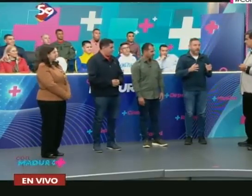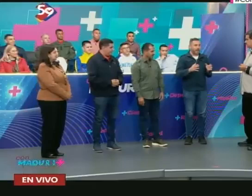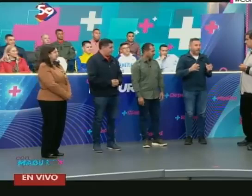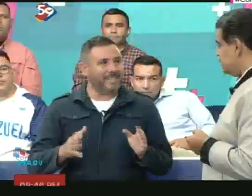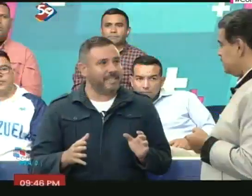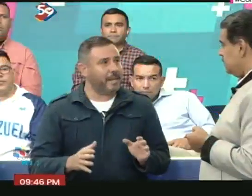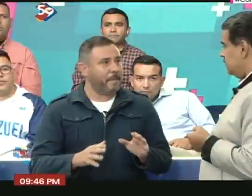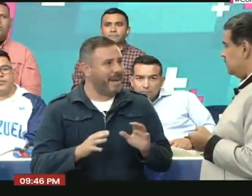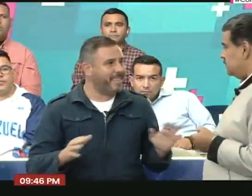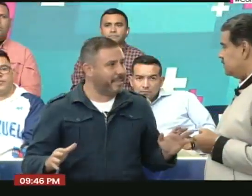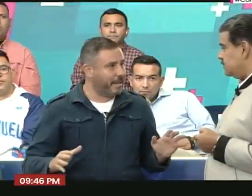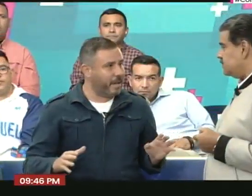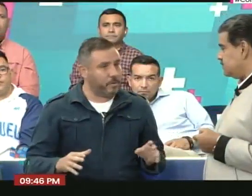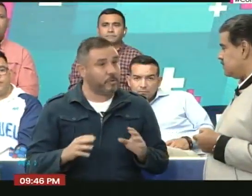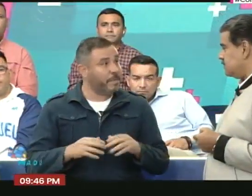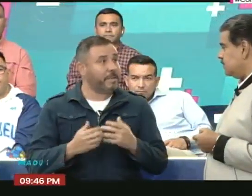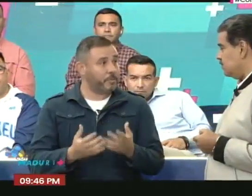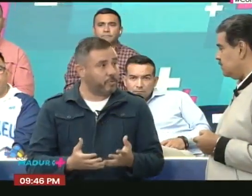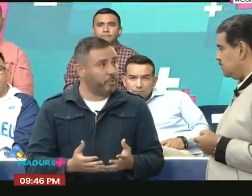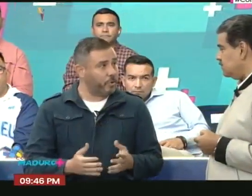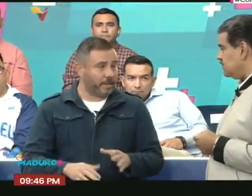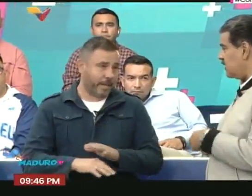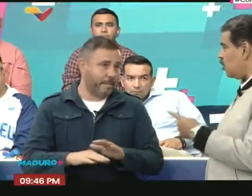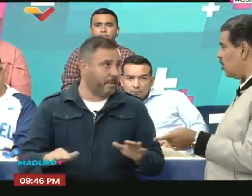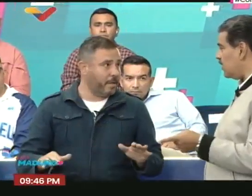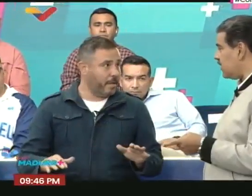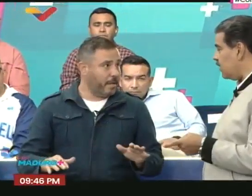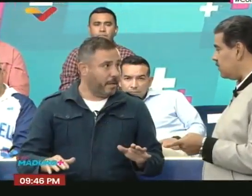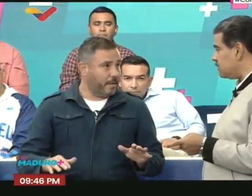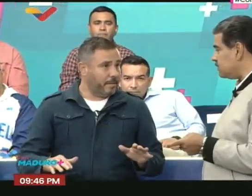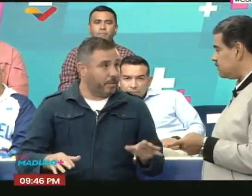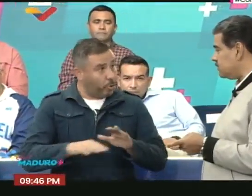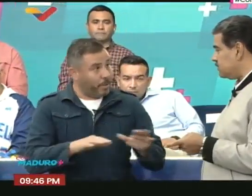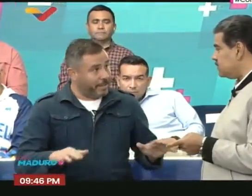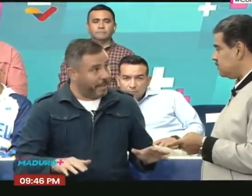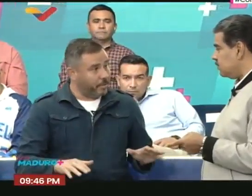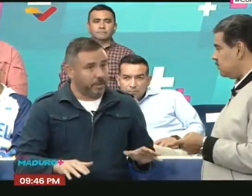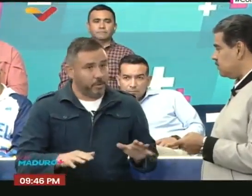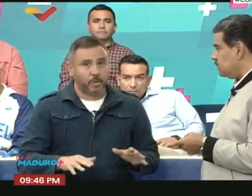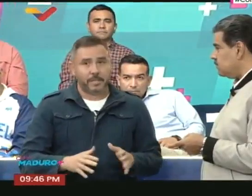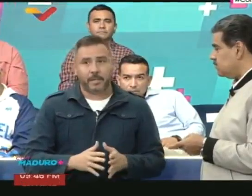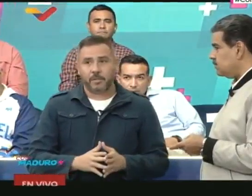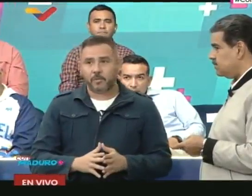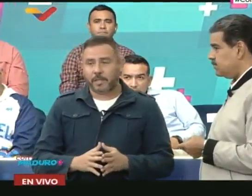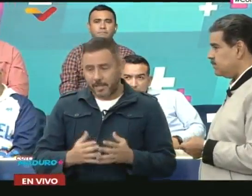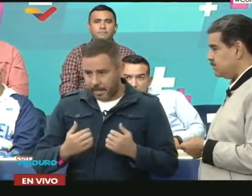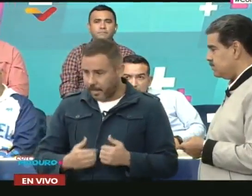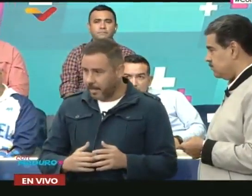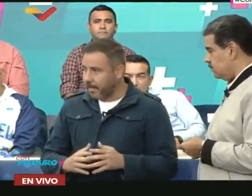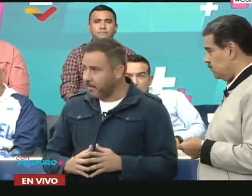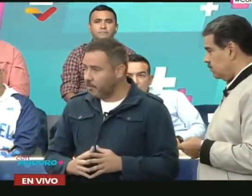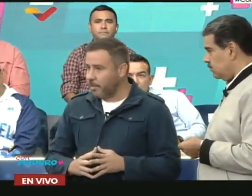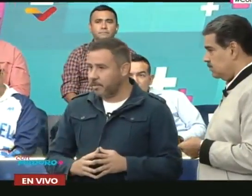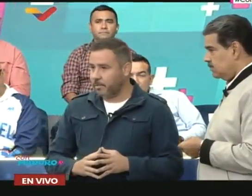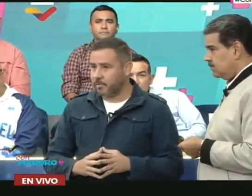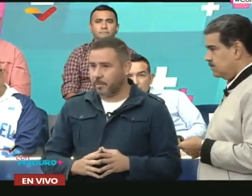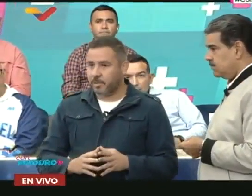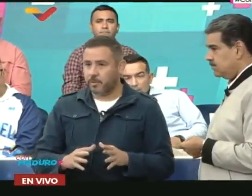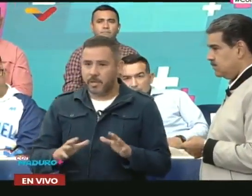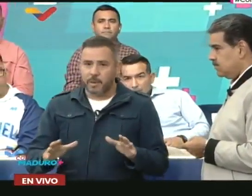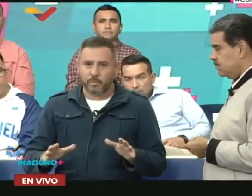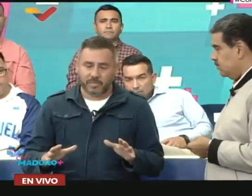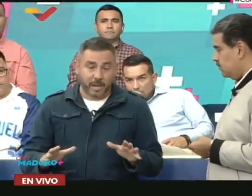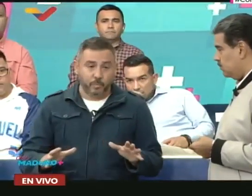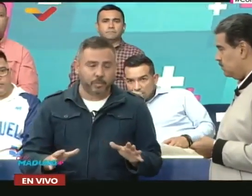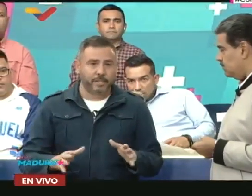100 bachilleres más destacados, no solamente por sus notas. De todo el estado. De todo el estado, en todo el estado Anzoátegui y en el caso nuestro, por